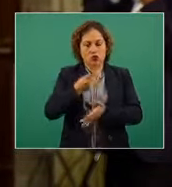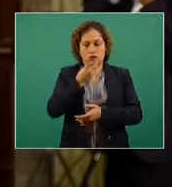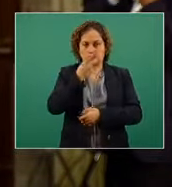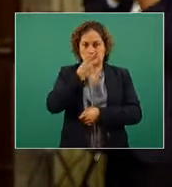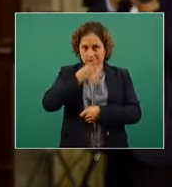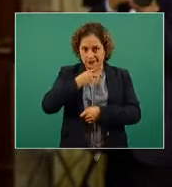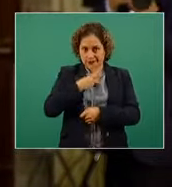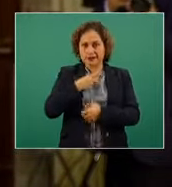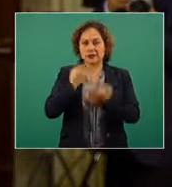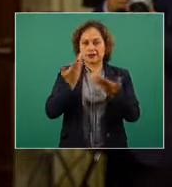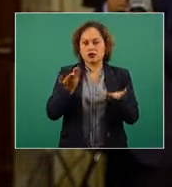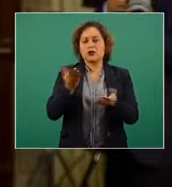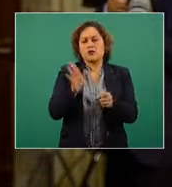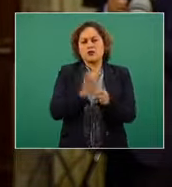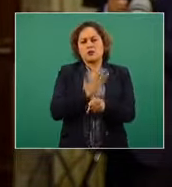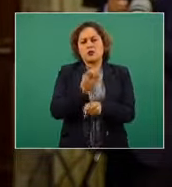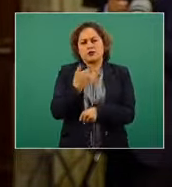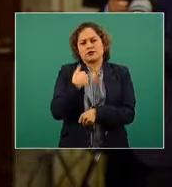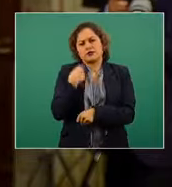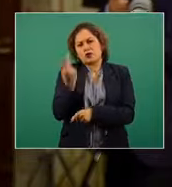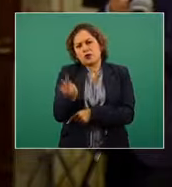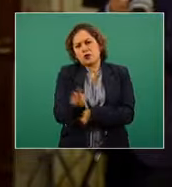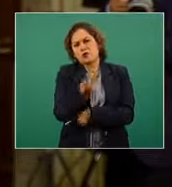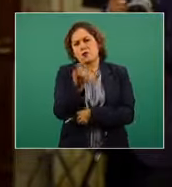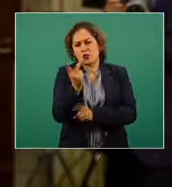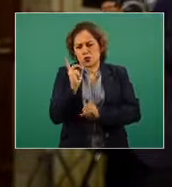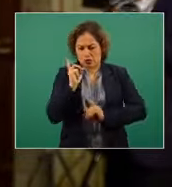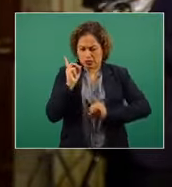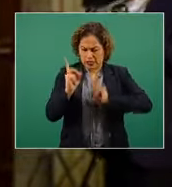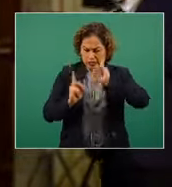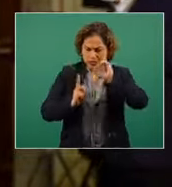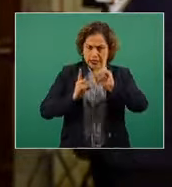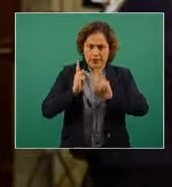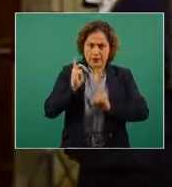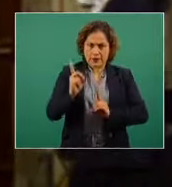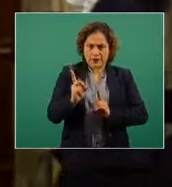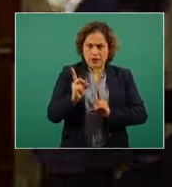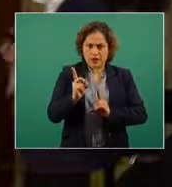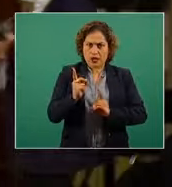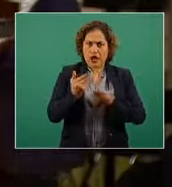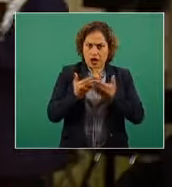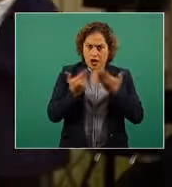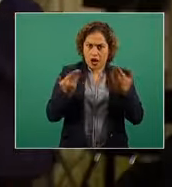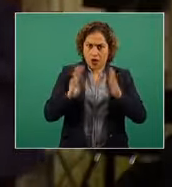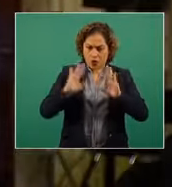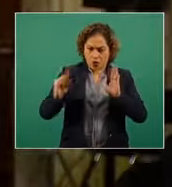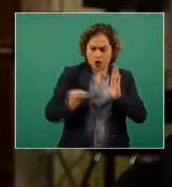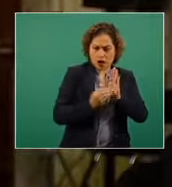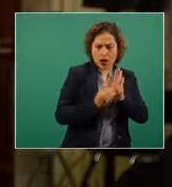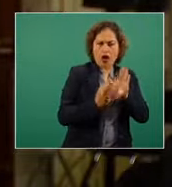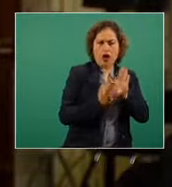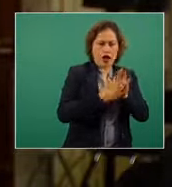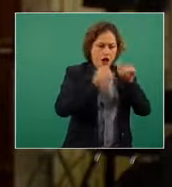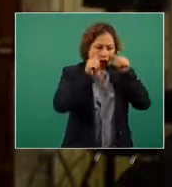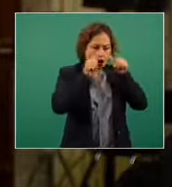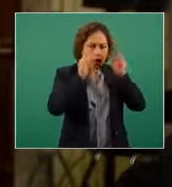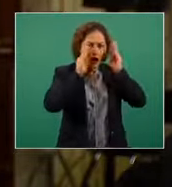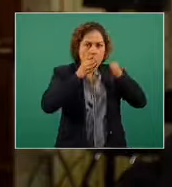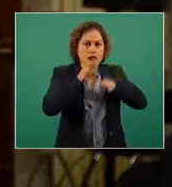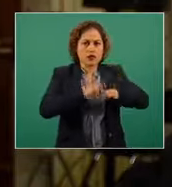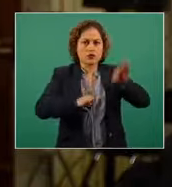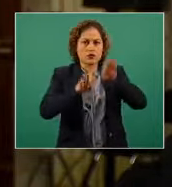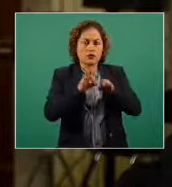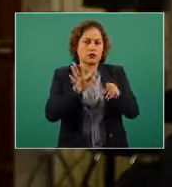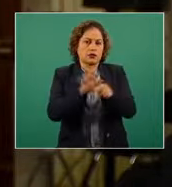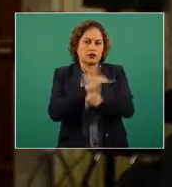ser considerada esta actividad del deporte como una actividad prioritaria y reabrir espacios. Por ejemplo, el Seguro